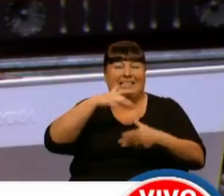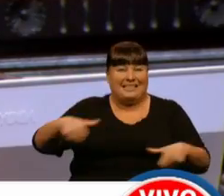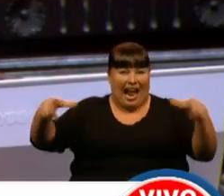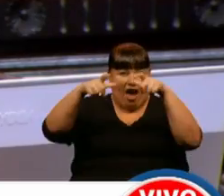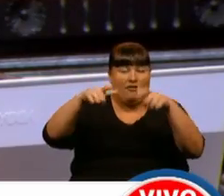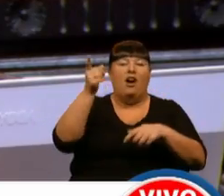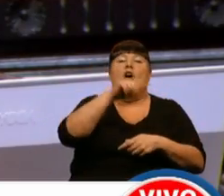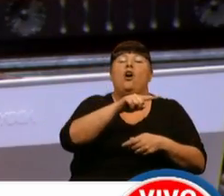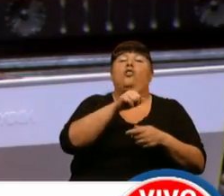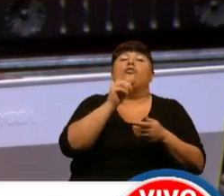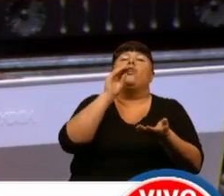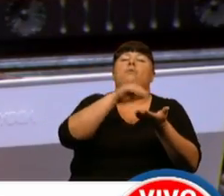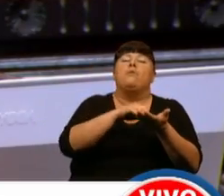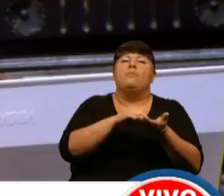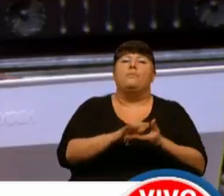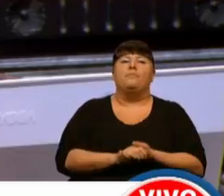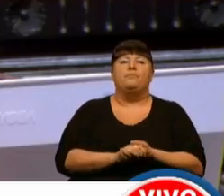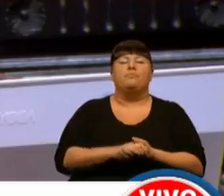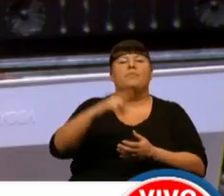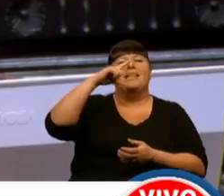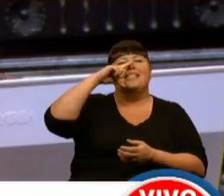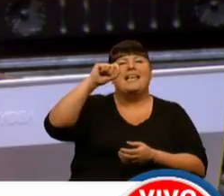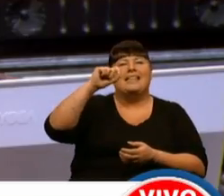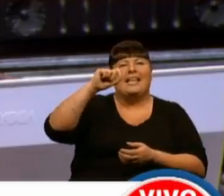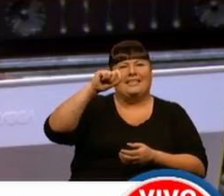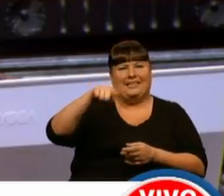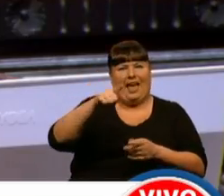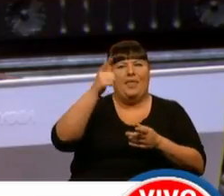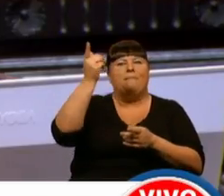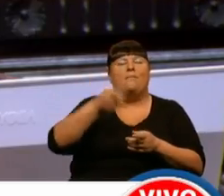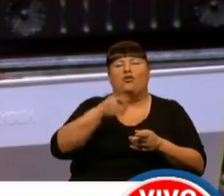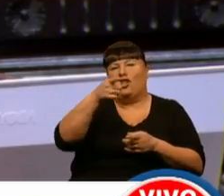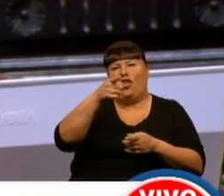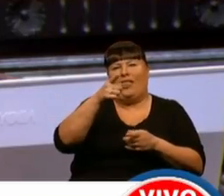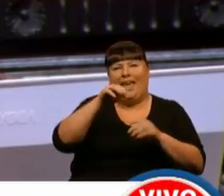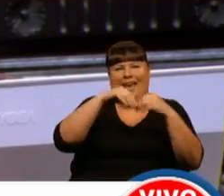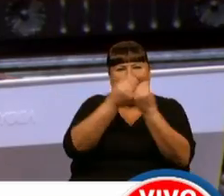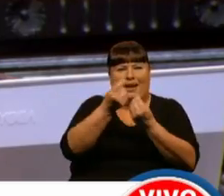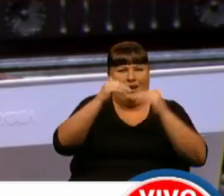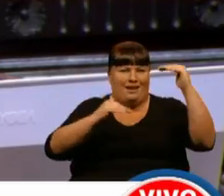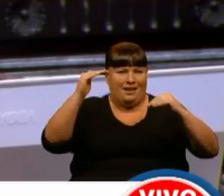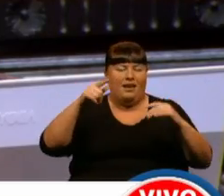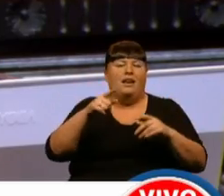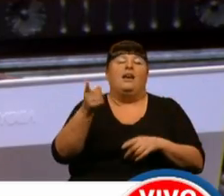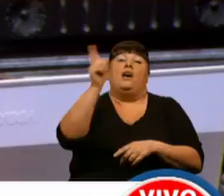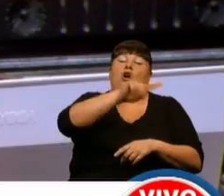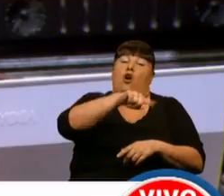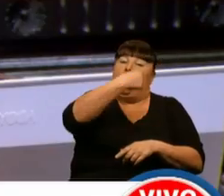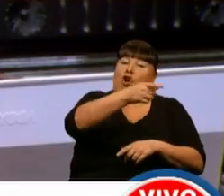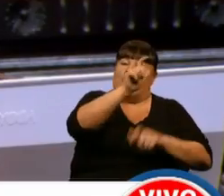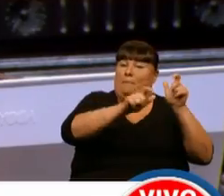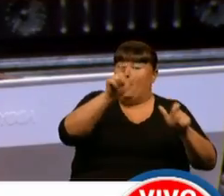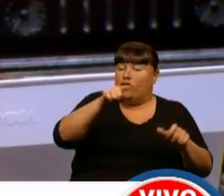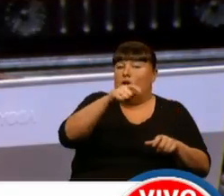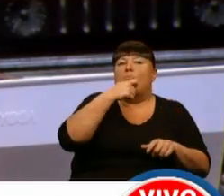general p se le aplicará un 70 sobre los cuadros tarifarios plenos mientras que para otros usuarios